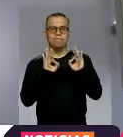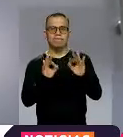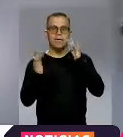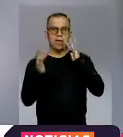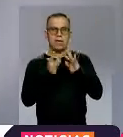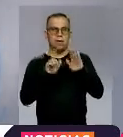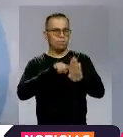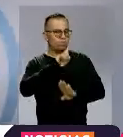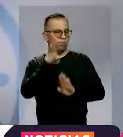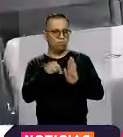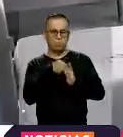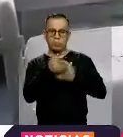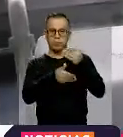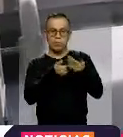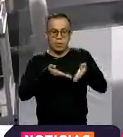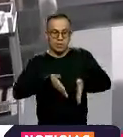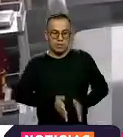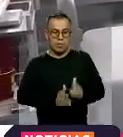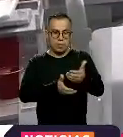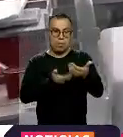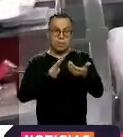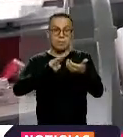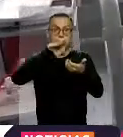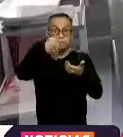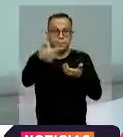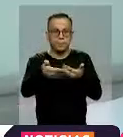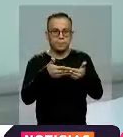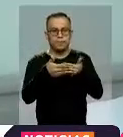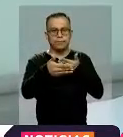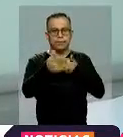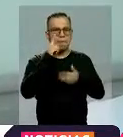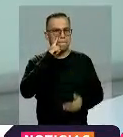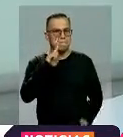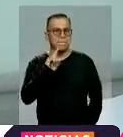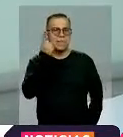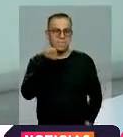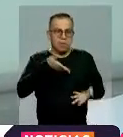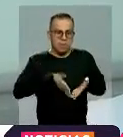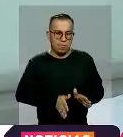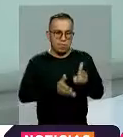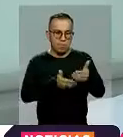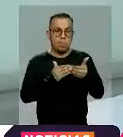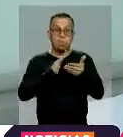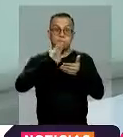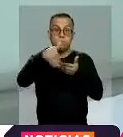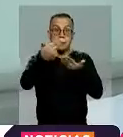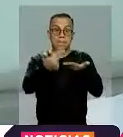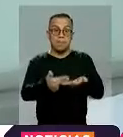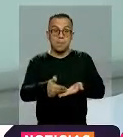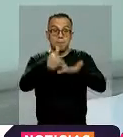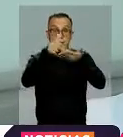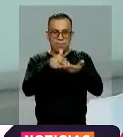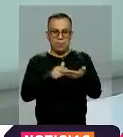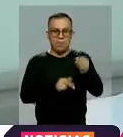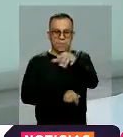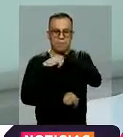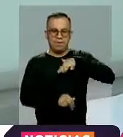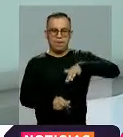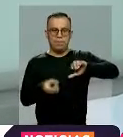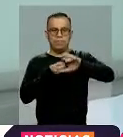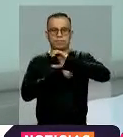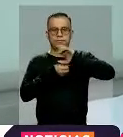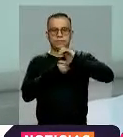adecuada todo su proceso de dar a luz y posparto. Es la primera sala de parto, posparto y recuperación de todo el departamento de